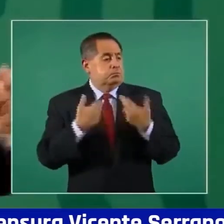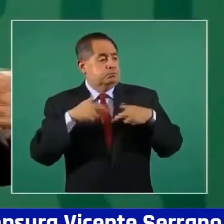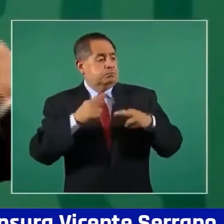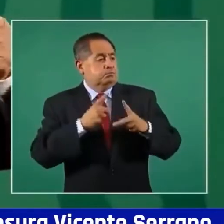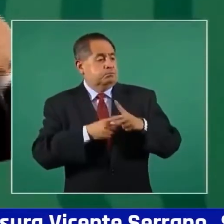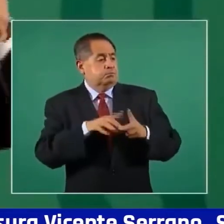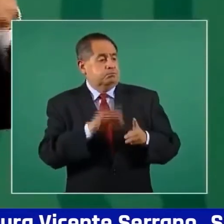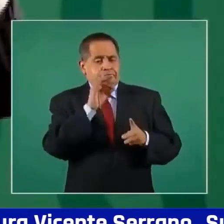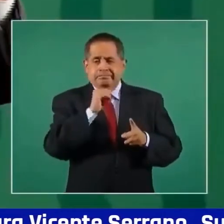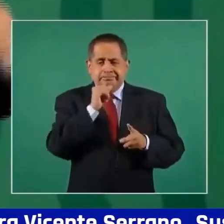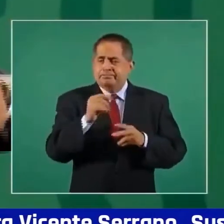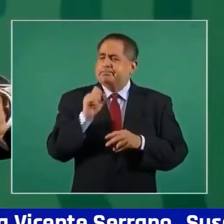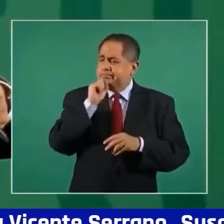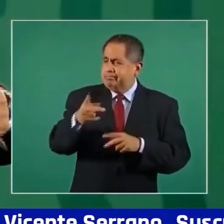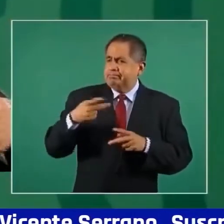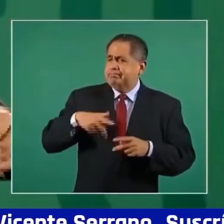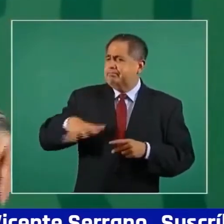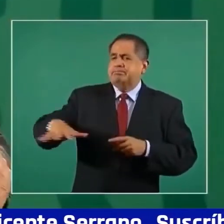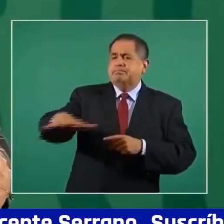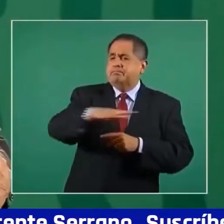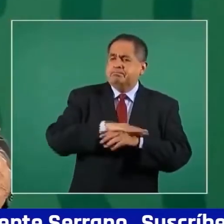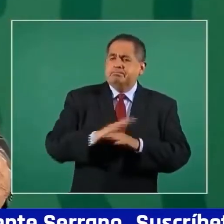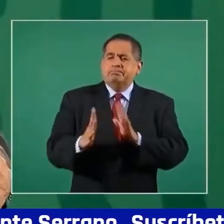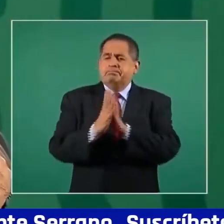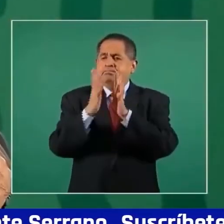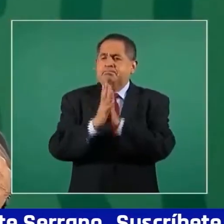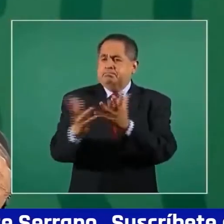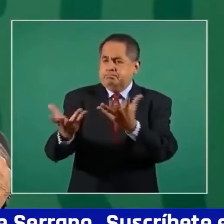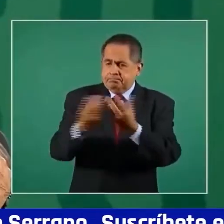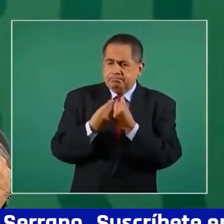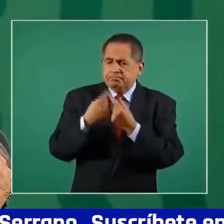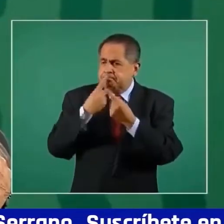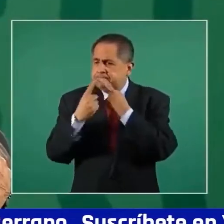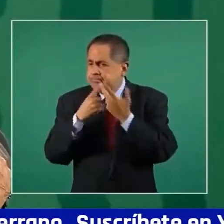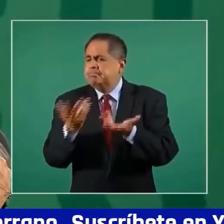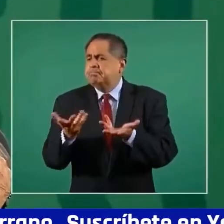el que los ciudadanos sean los que decidan,